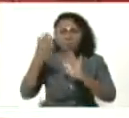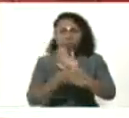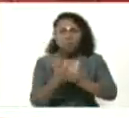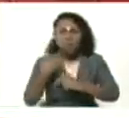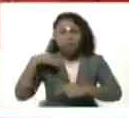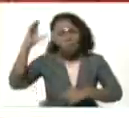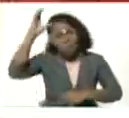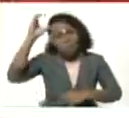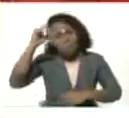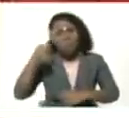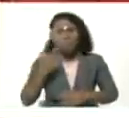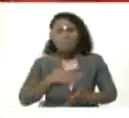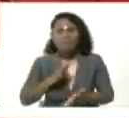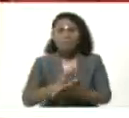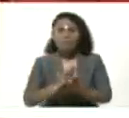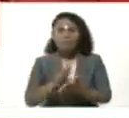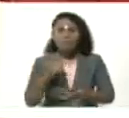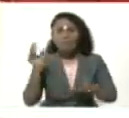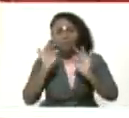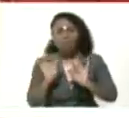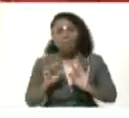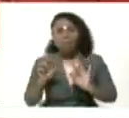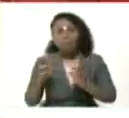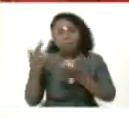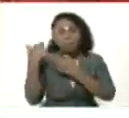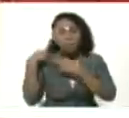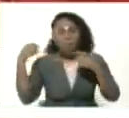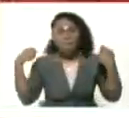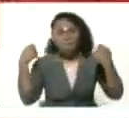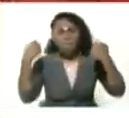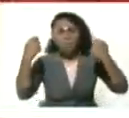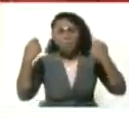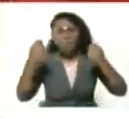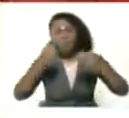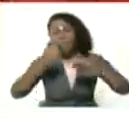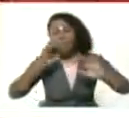conciencia está muy tranquila en ese sentido. Con respecto a la campaña, bueno,